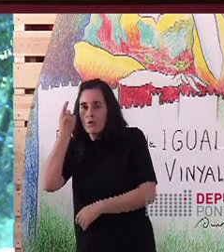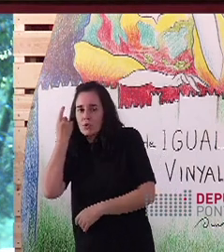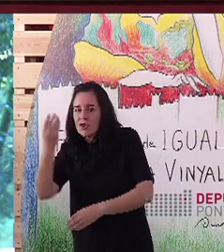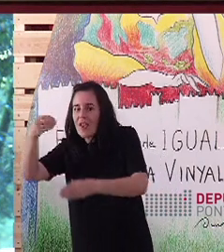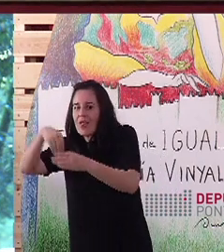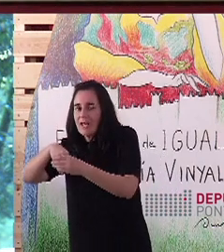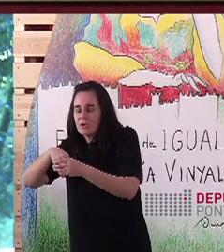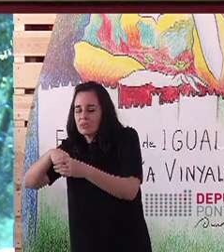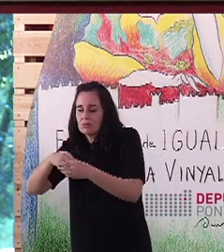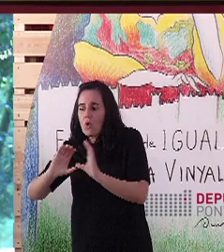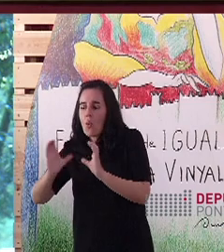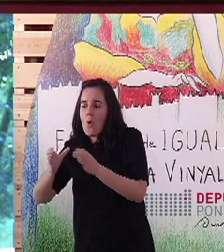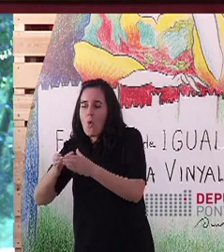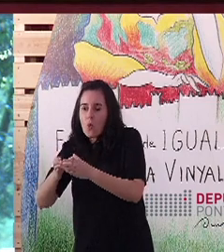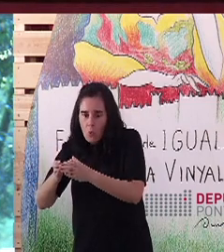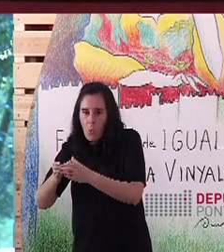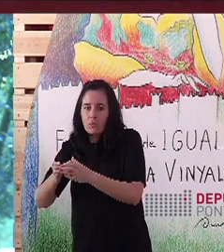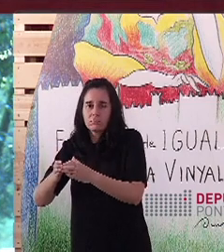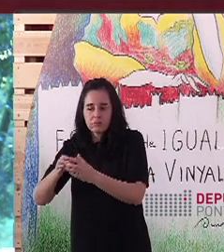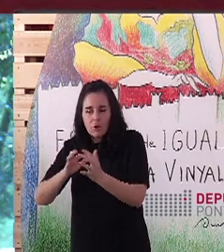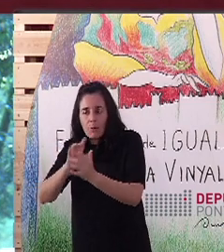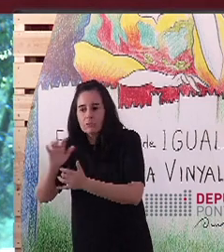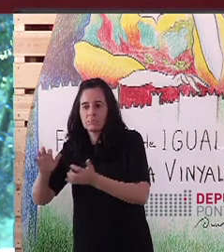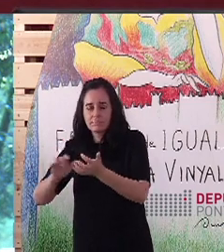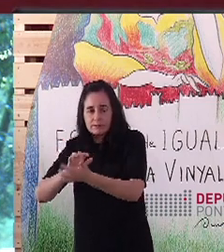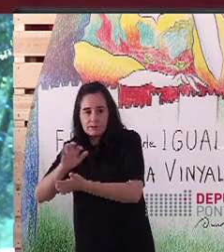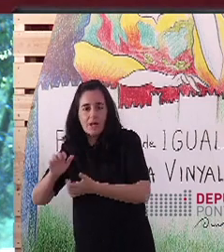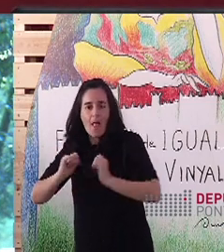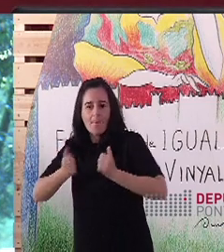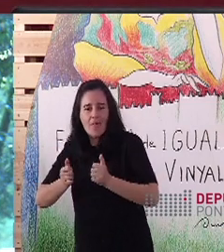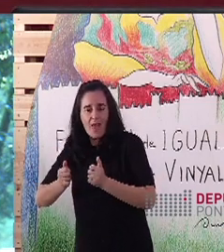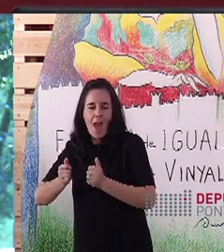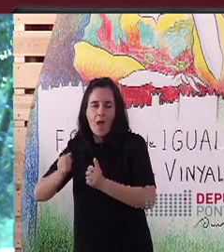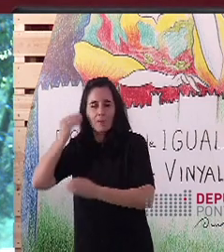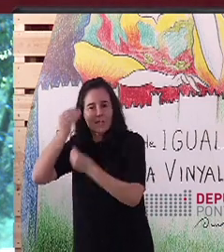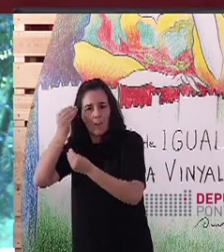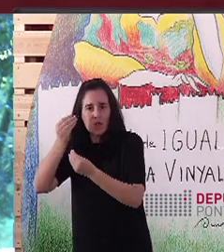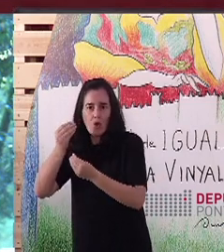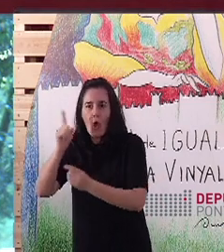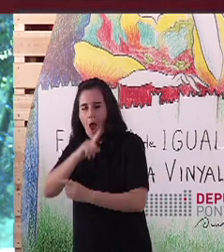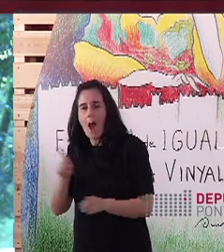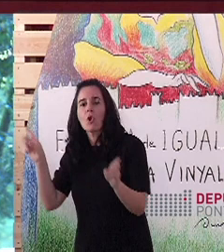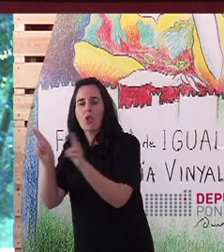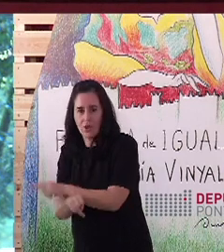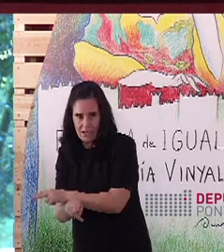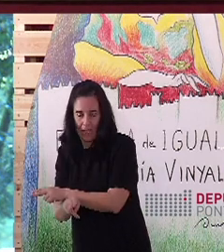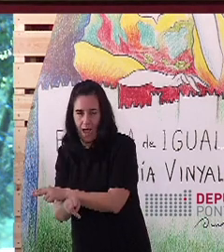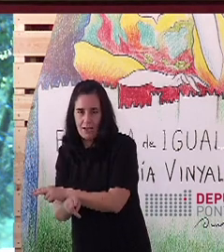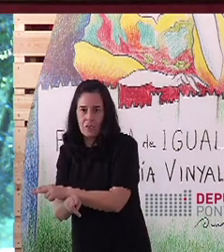crítica abolicionista. Yo ahora lo puedo ver así. Antes de este episodio, en realidad, yo